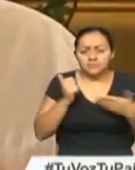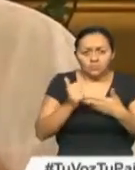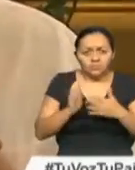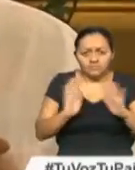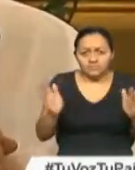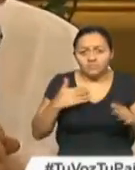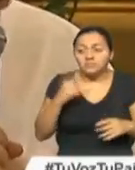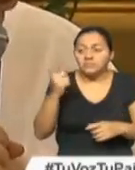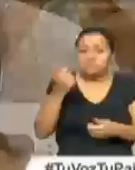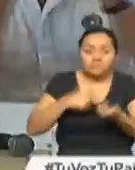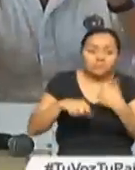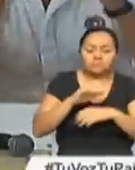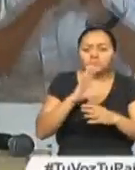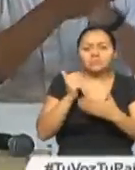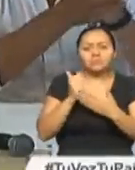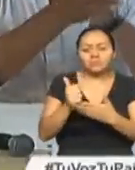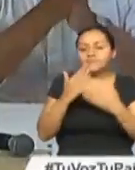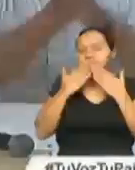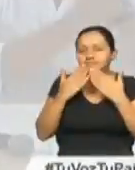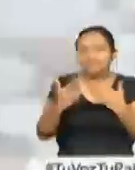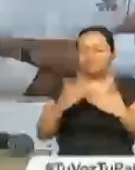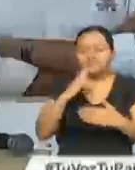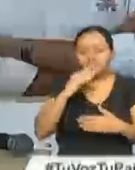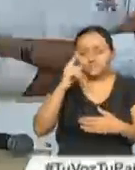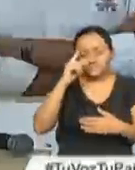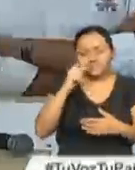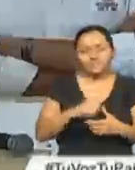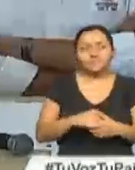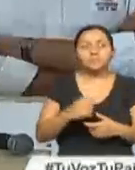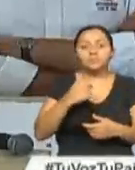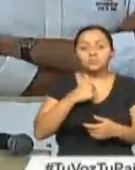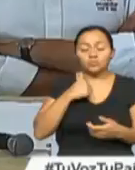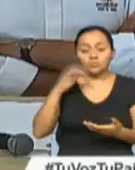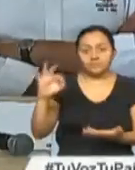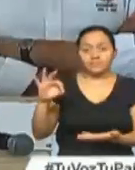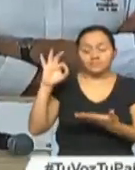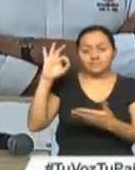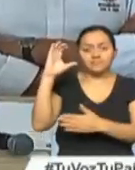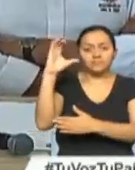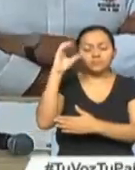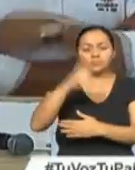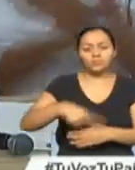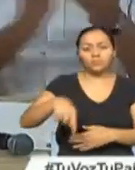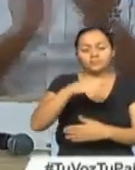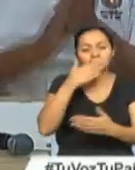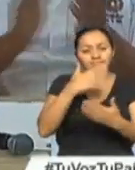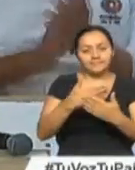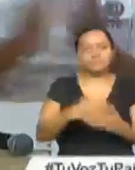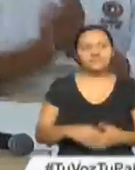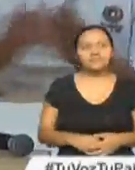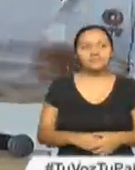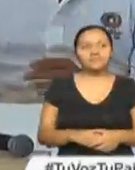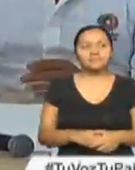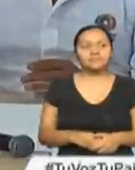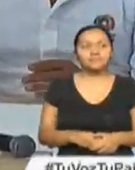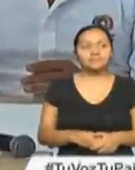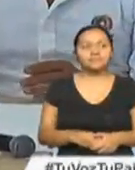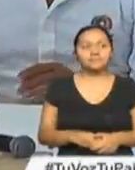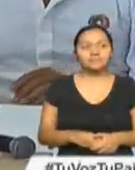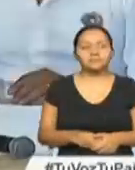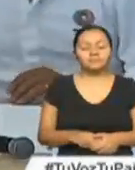y muchas gracias por eso, presidente Correa. A nombre mío y a nombre de los colombianos. Muchas gracias.